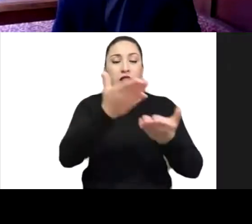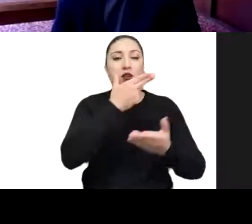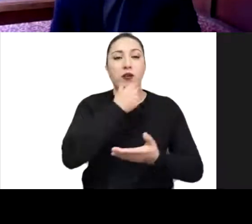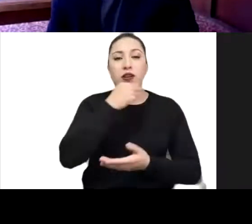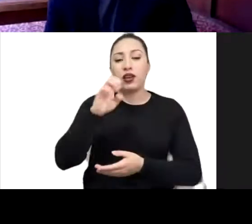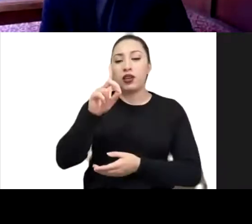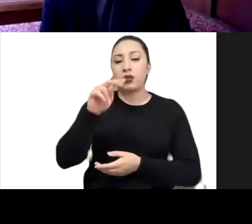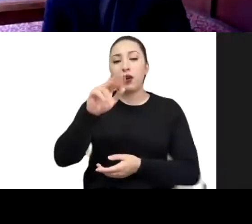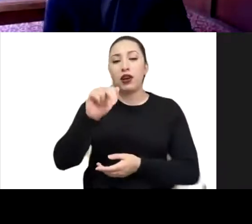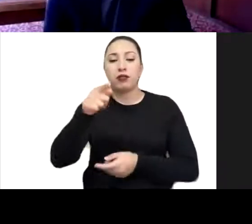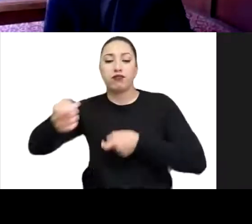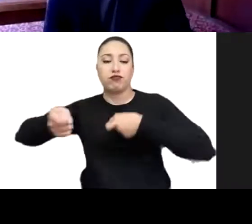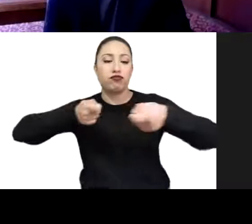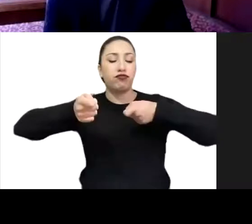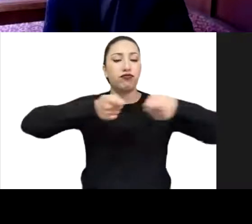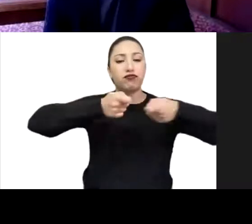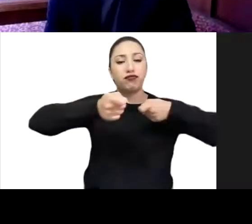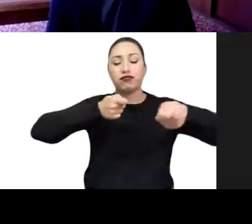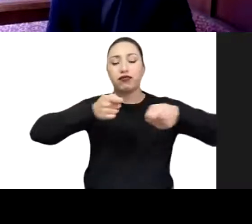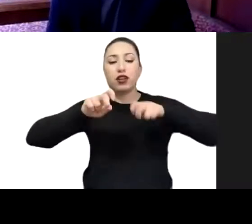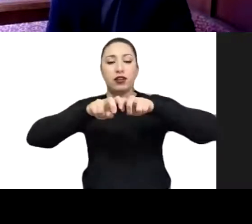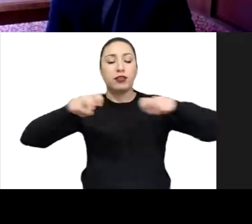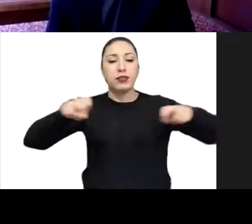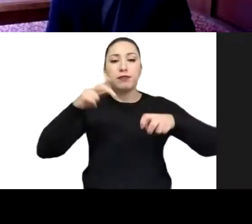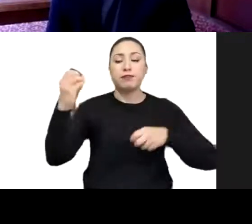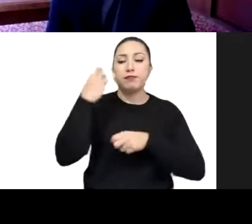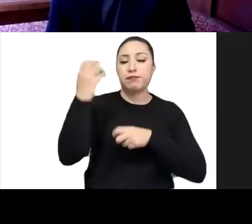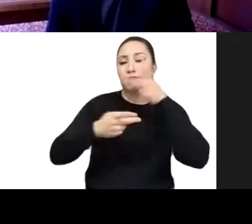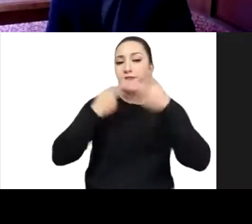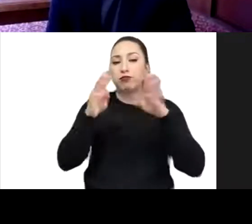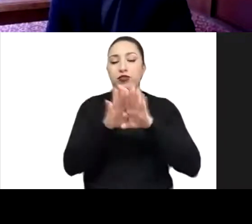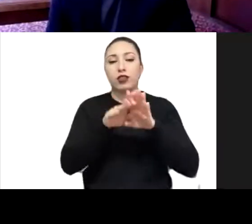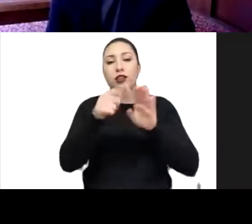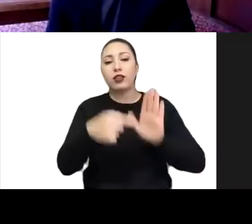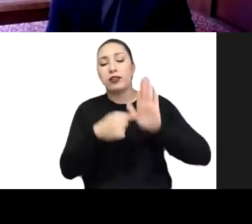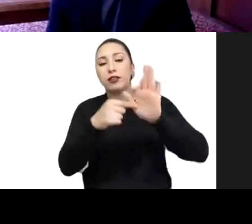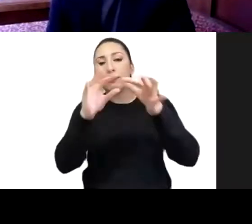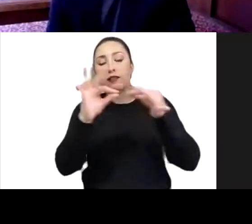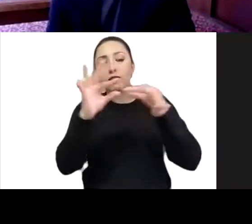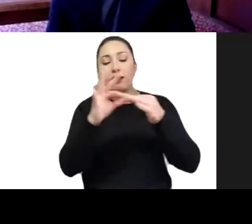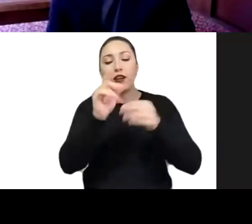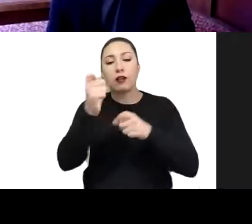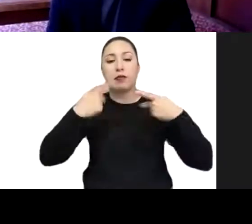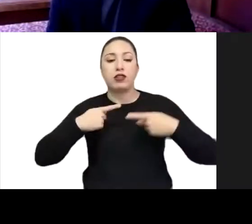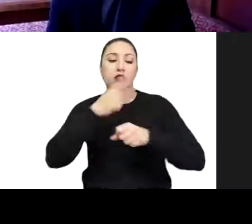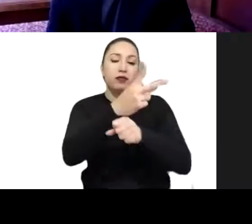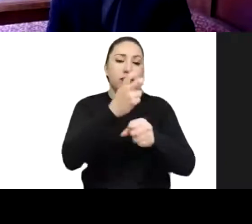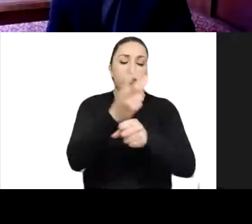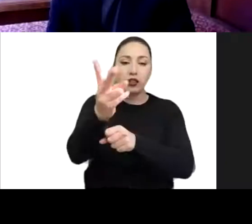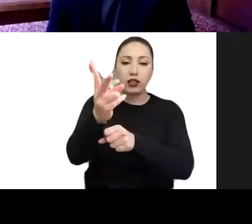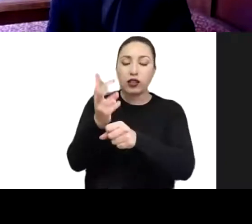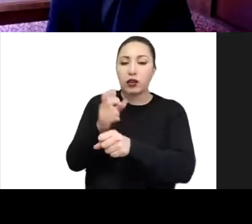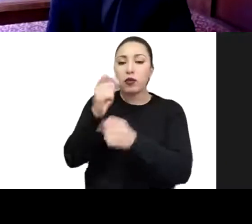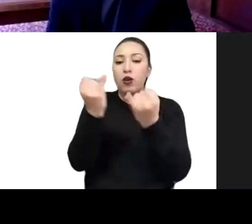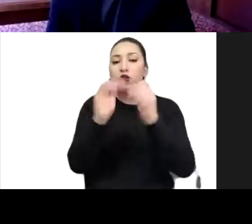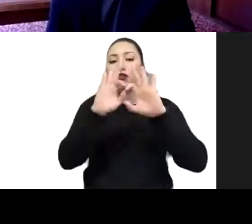moderador, quien nos presentará conforme al programa a las y los ponentes invitados, así como la dinámica para desarrollar este